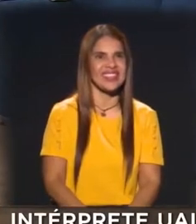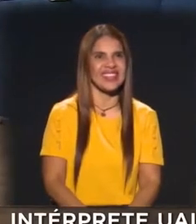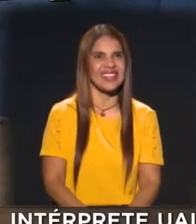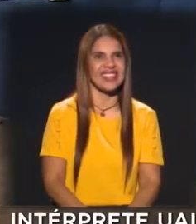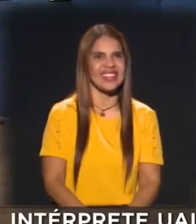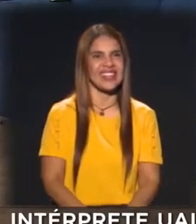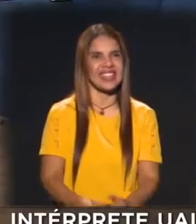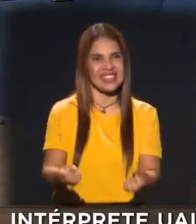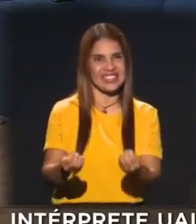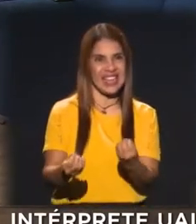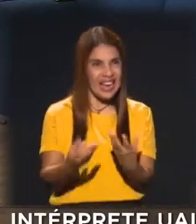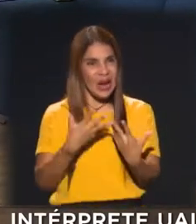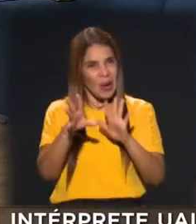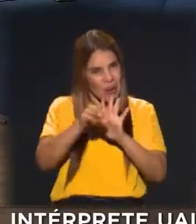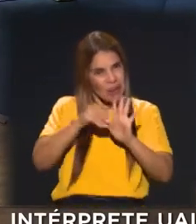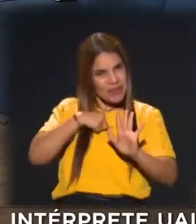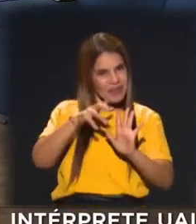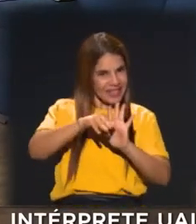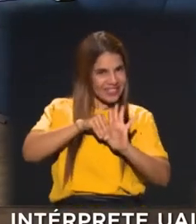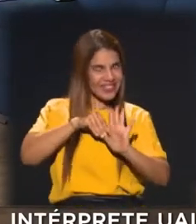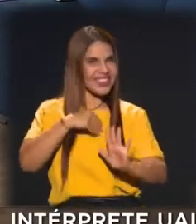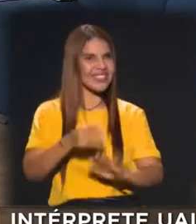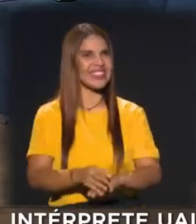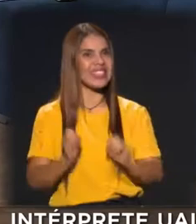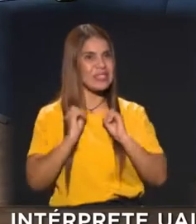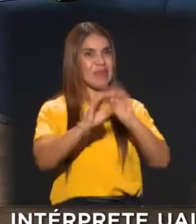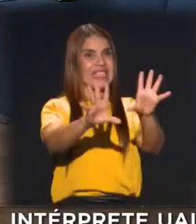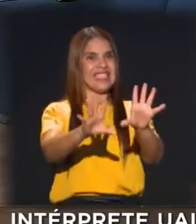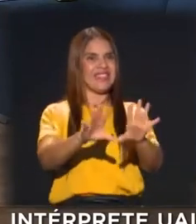Me lo tira, por favor. ¿Cómo es? Mándamelo. Eso.